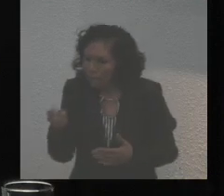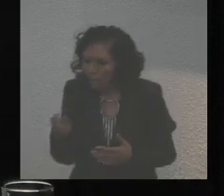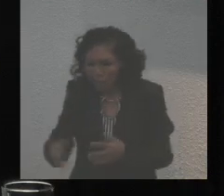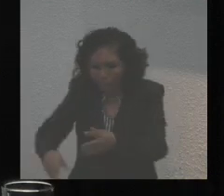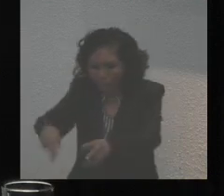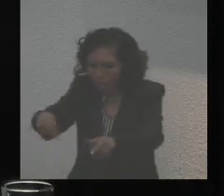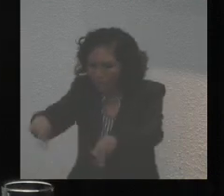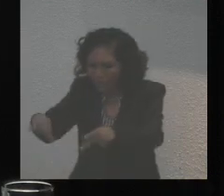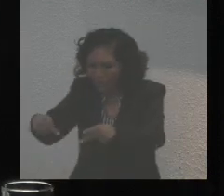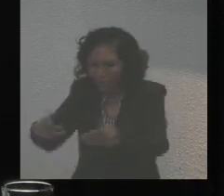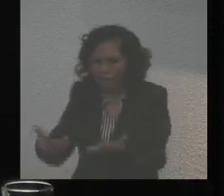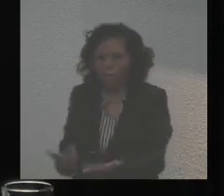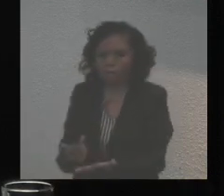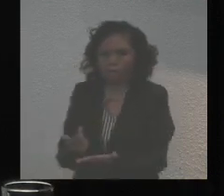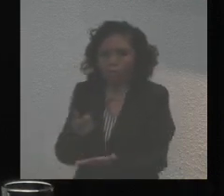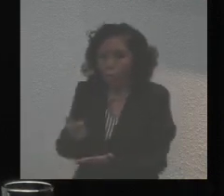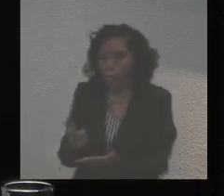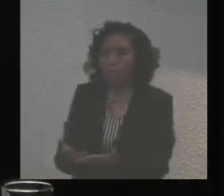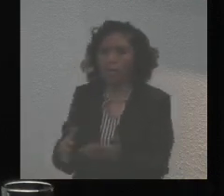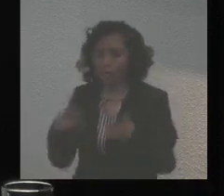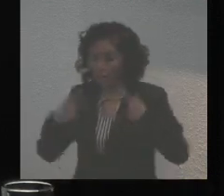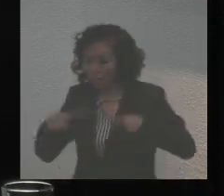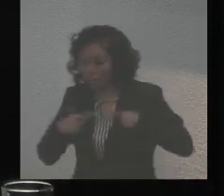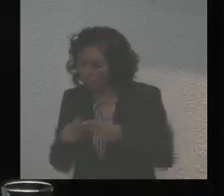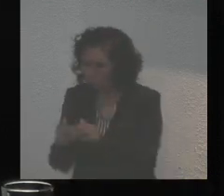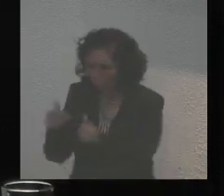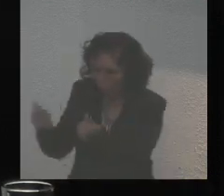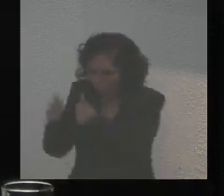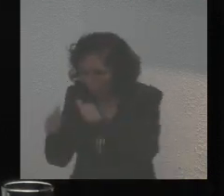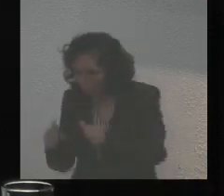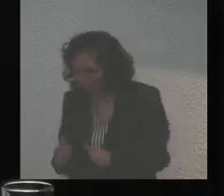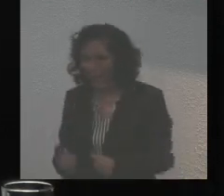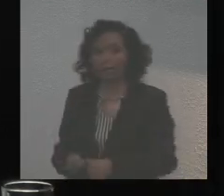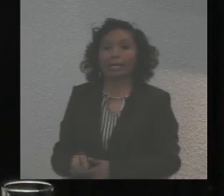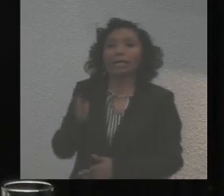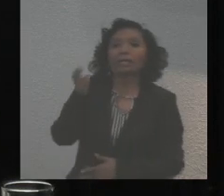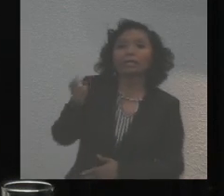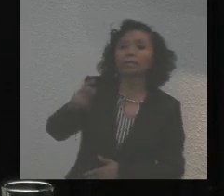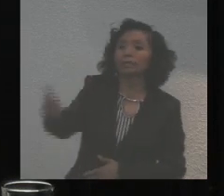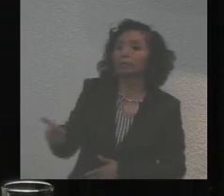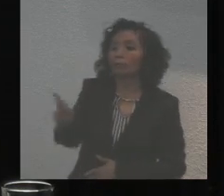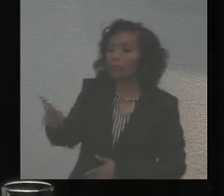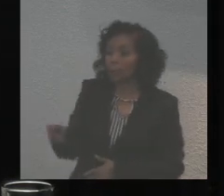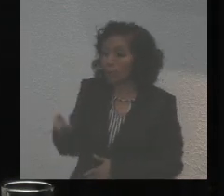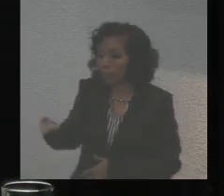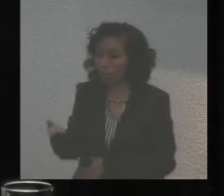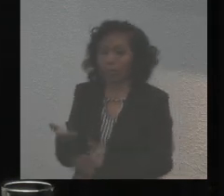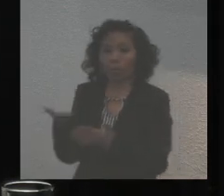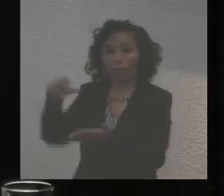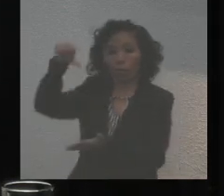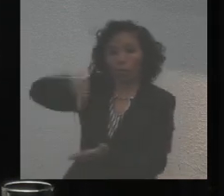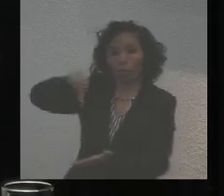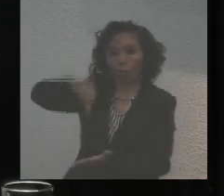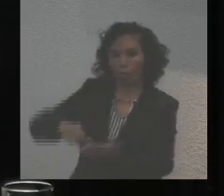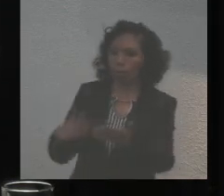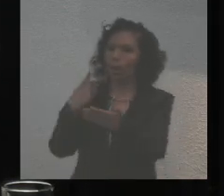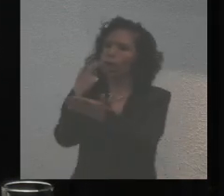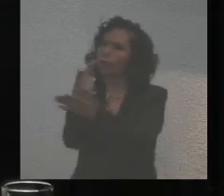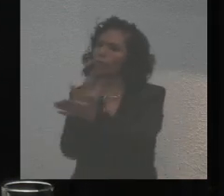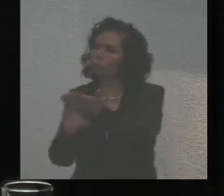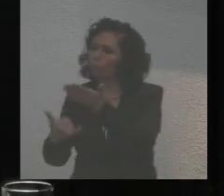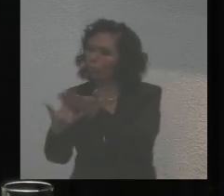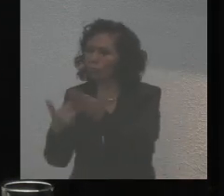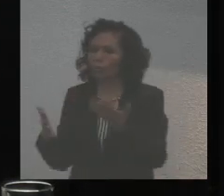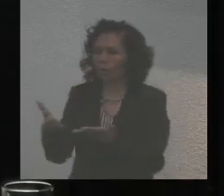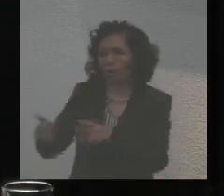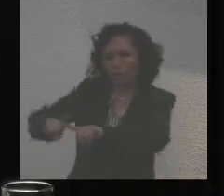justo de lo que hacen nuestras artesanas. Ese pueblo que hoy es beneficiario de un sistema de programas sociales que hemos